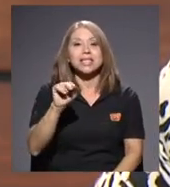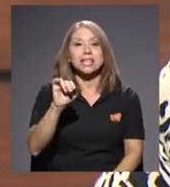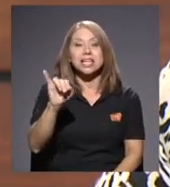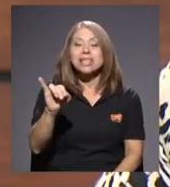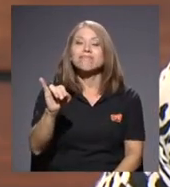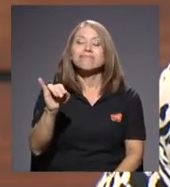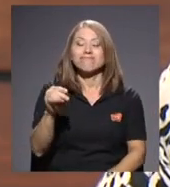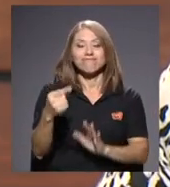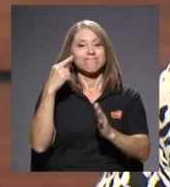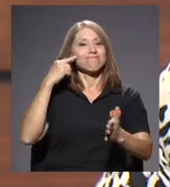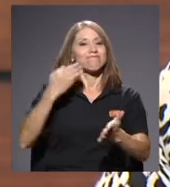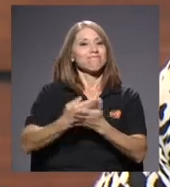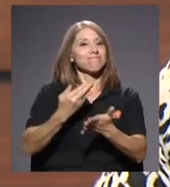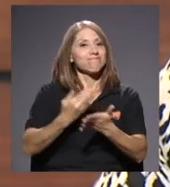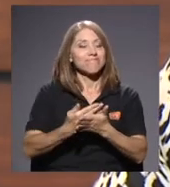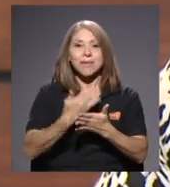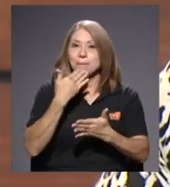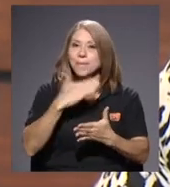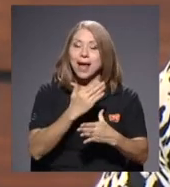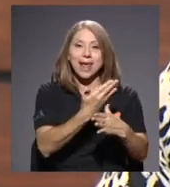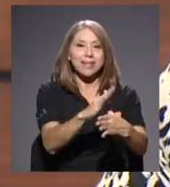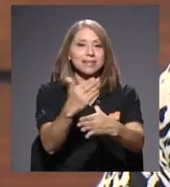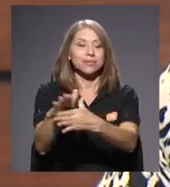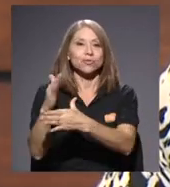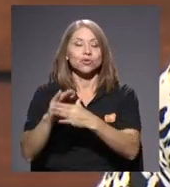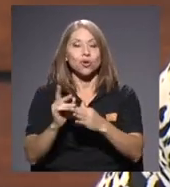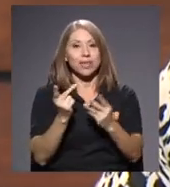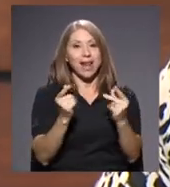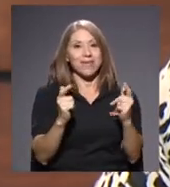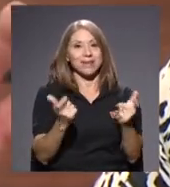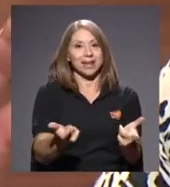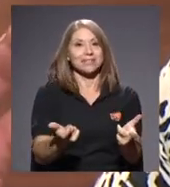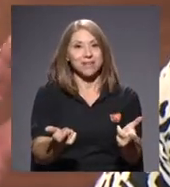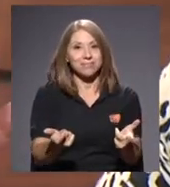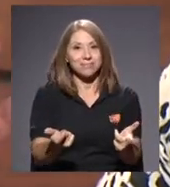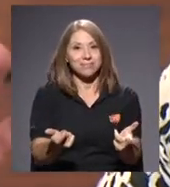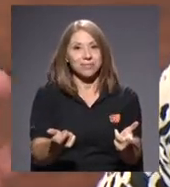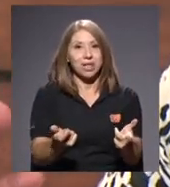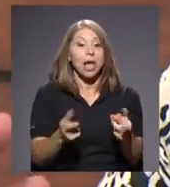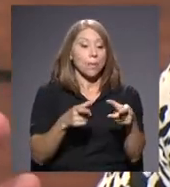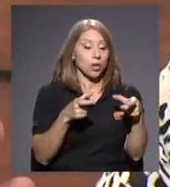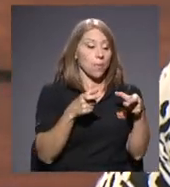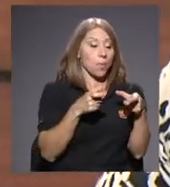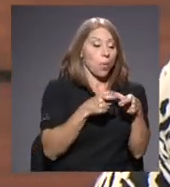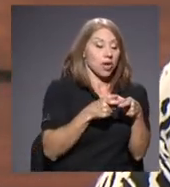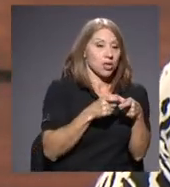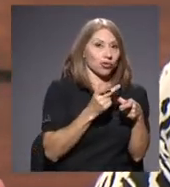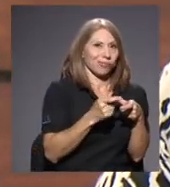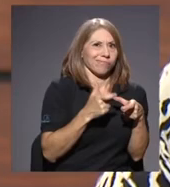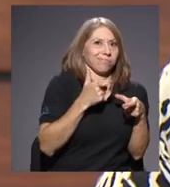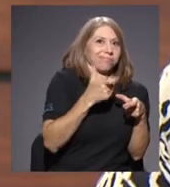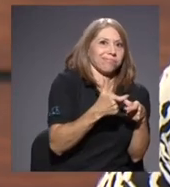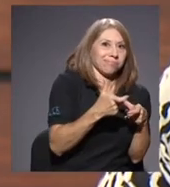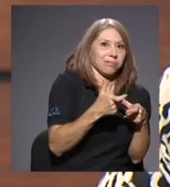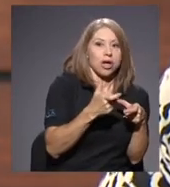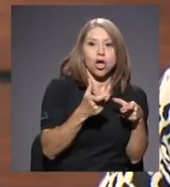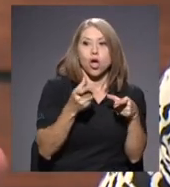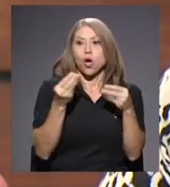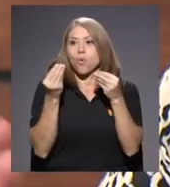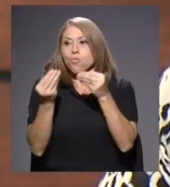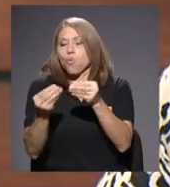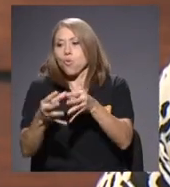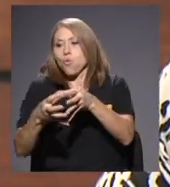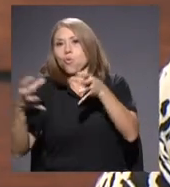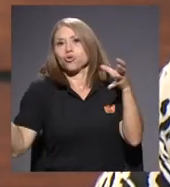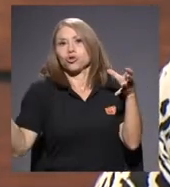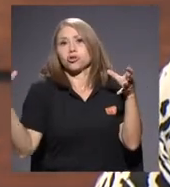mala distribución de la riqueza que se produce en este país. Cada vez hay poquitos con mucho y muchos con menos. Y el